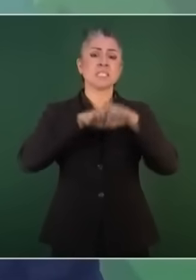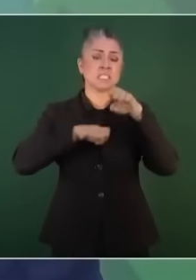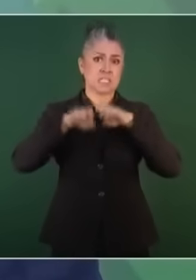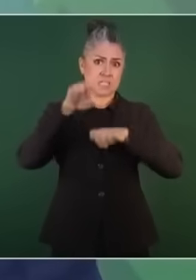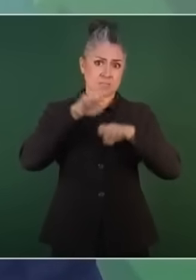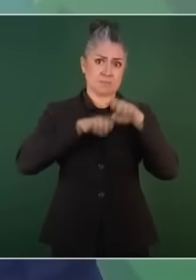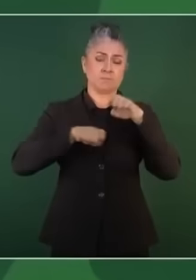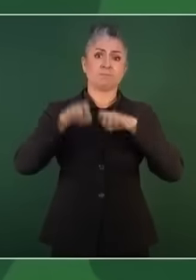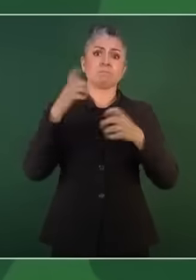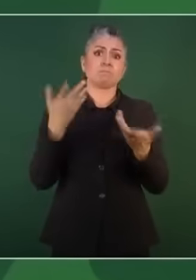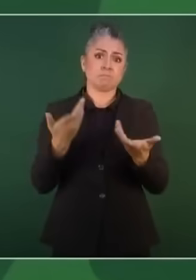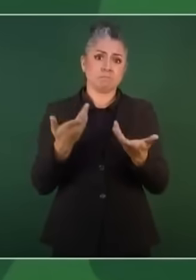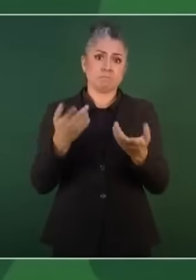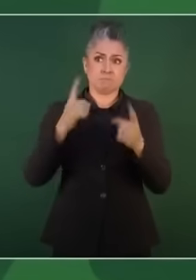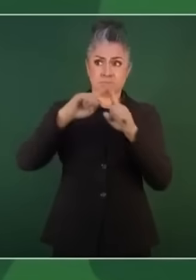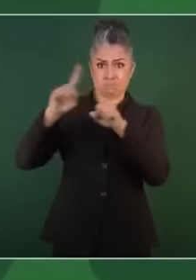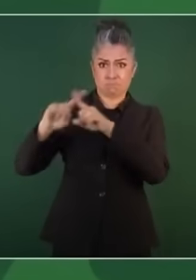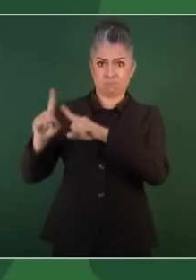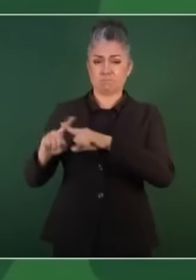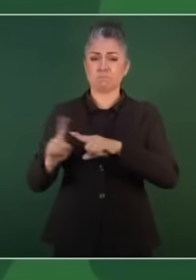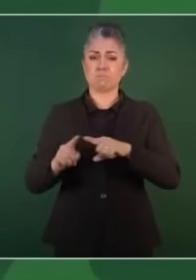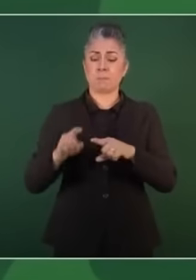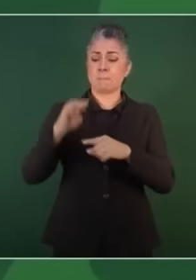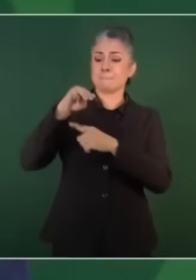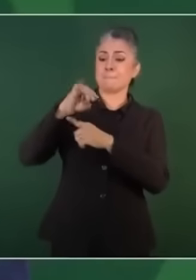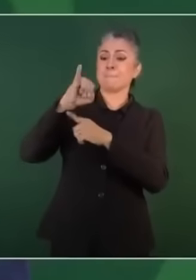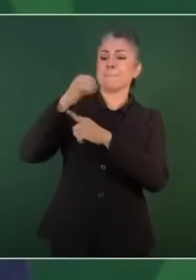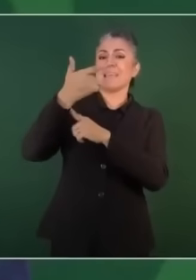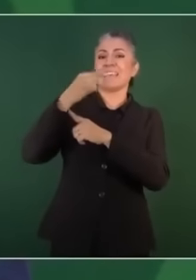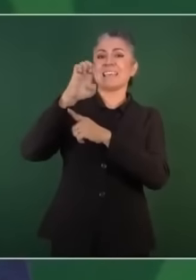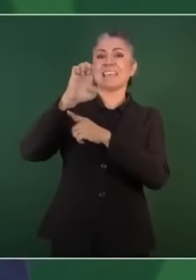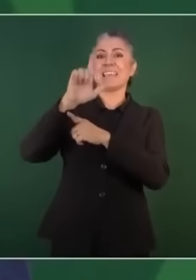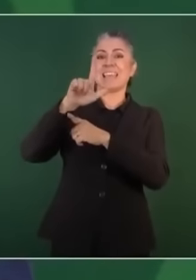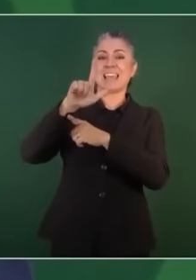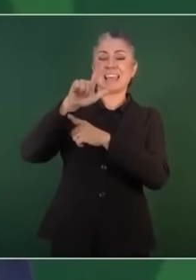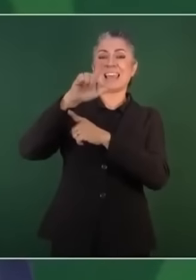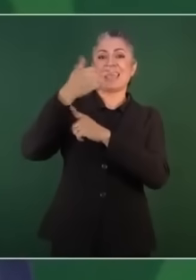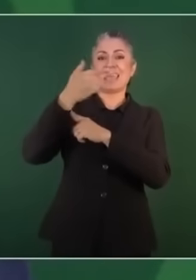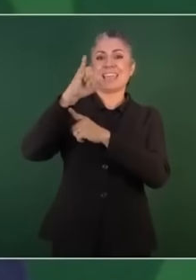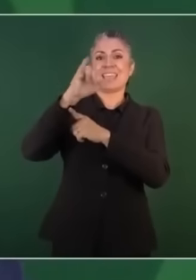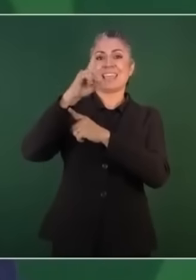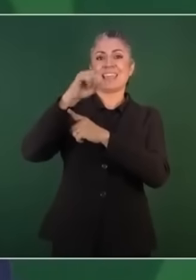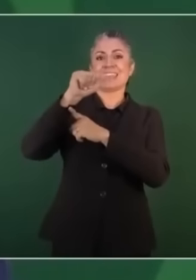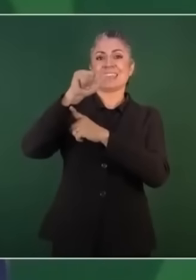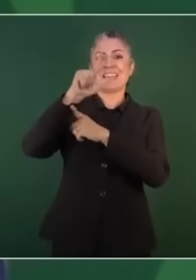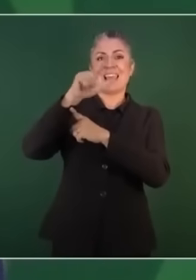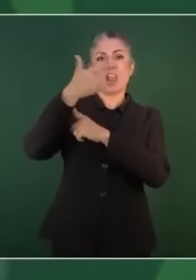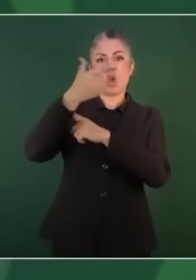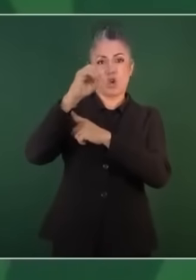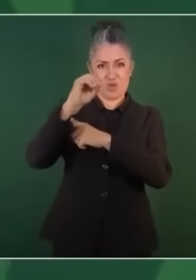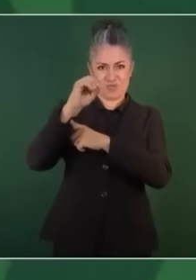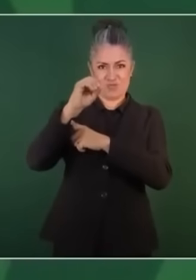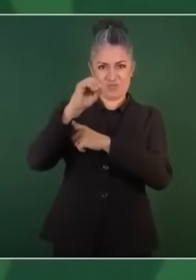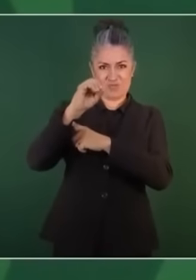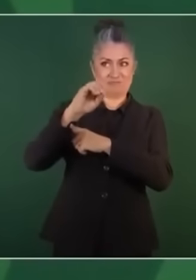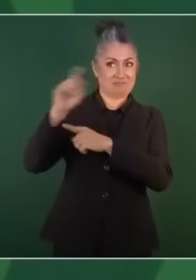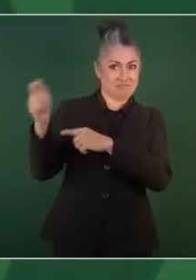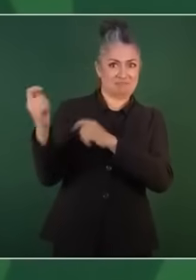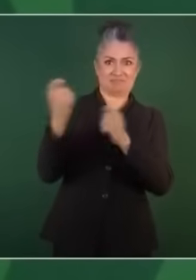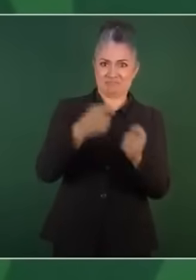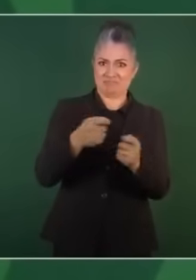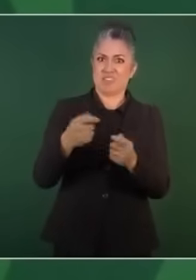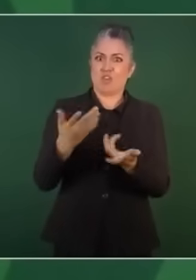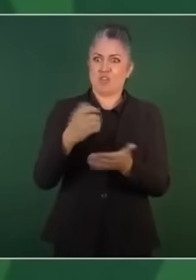desarrolladoras de Miguel Hidalgo. O sea que es una empresa, la de ella,